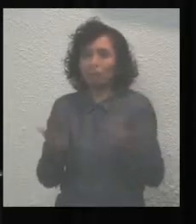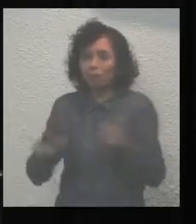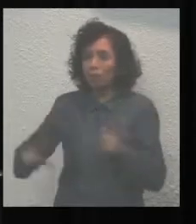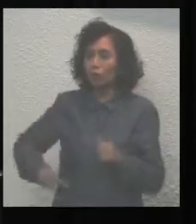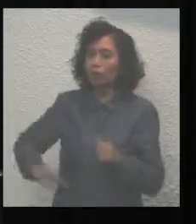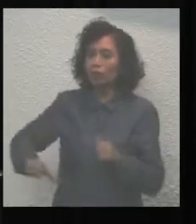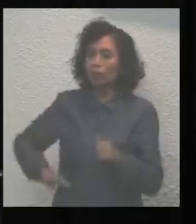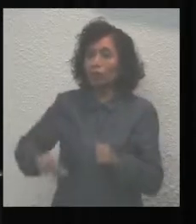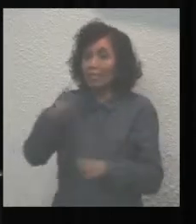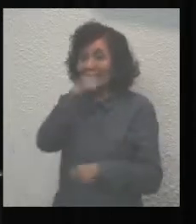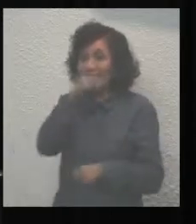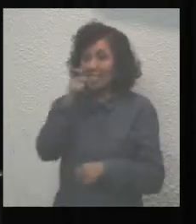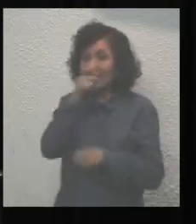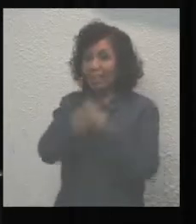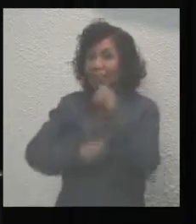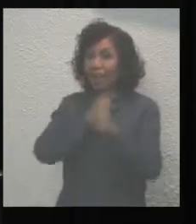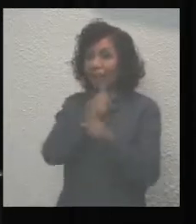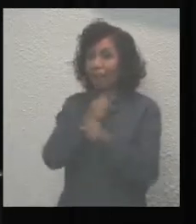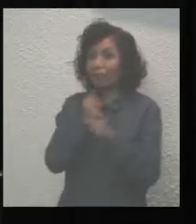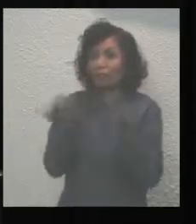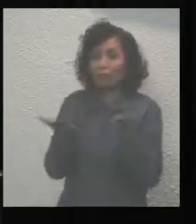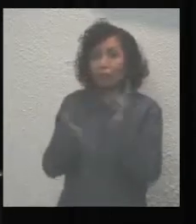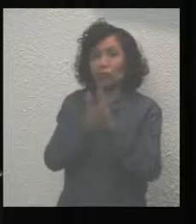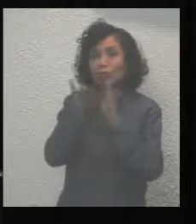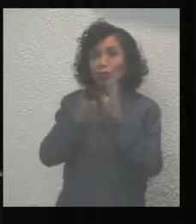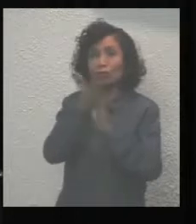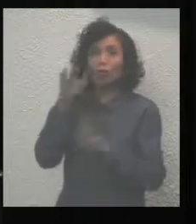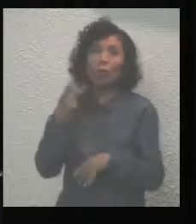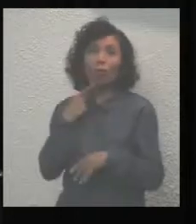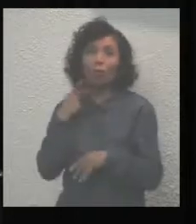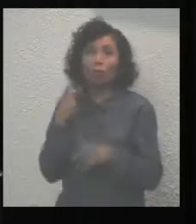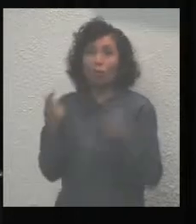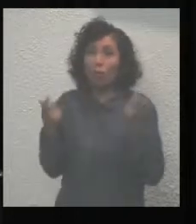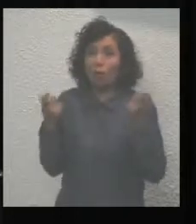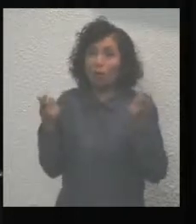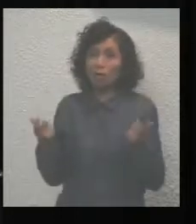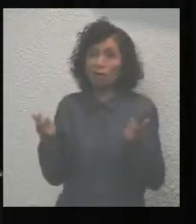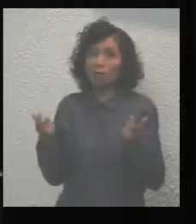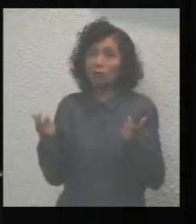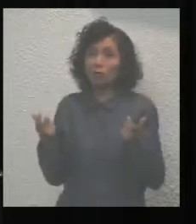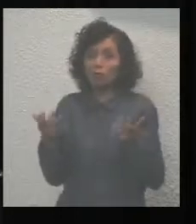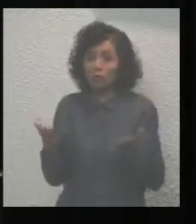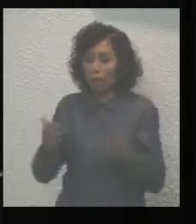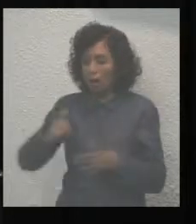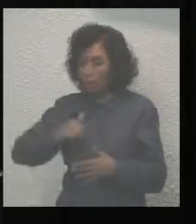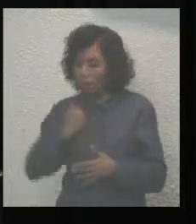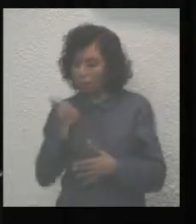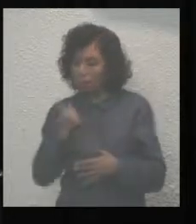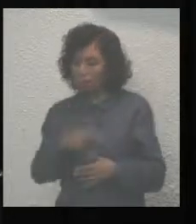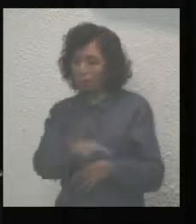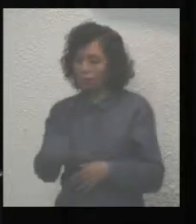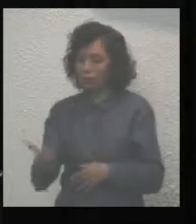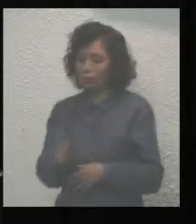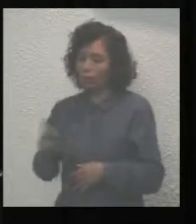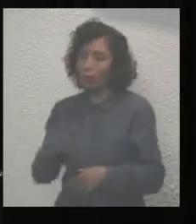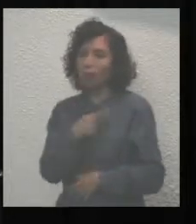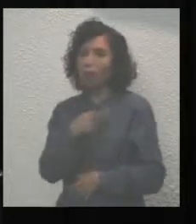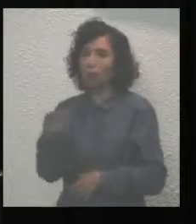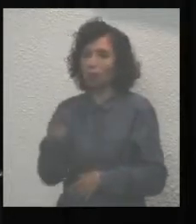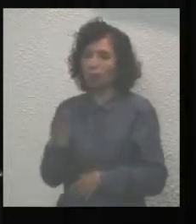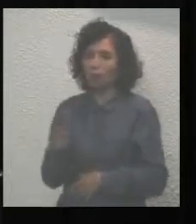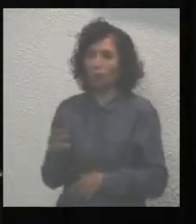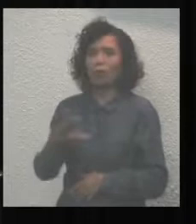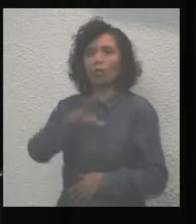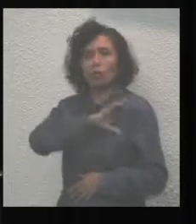gobiernos que en 100 años de soledad solo construyeron políticos muy ricos a costa de una base popular muy pobre. Saludo con